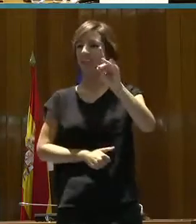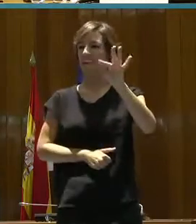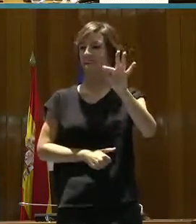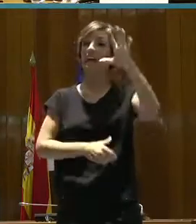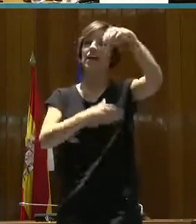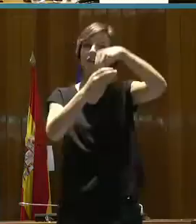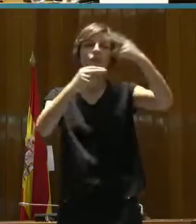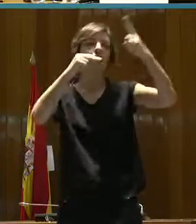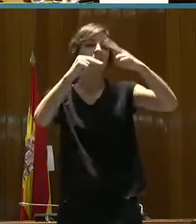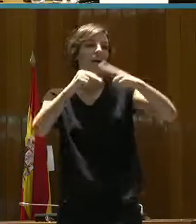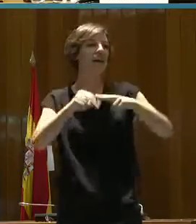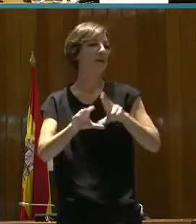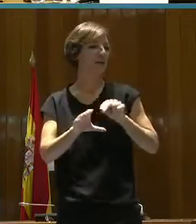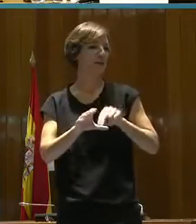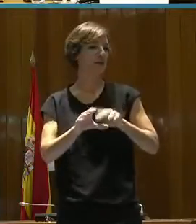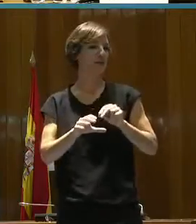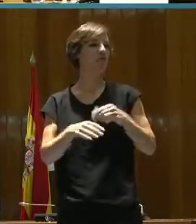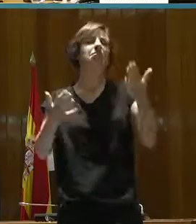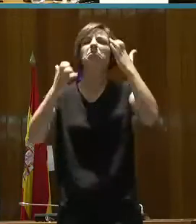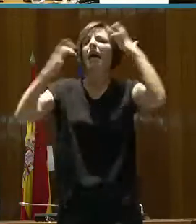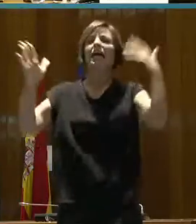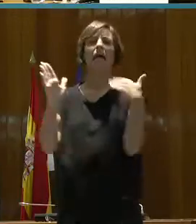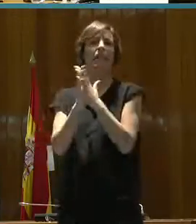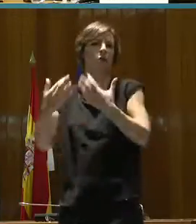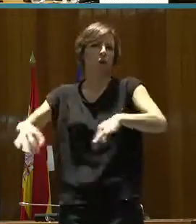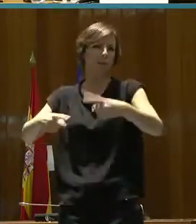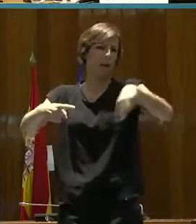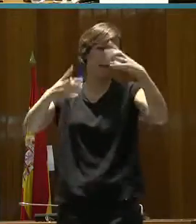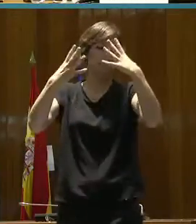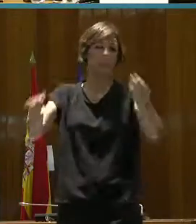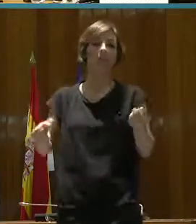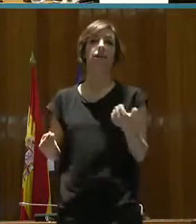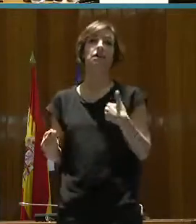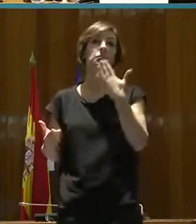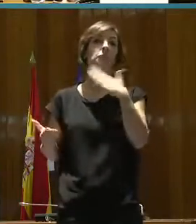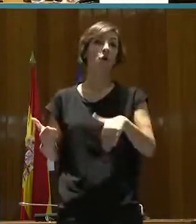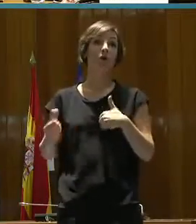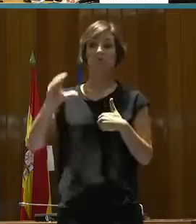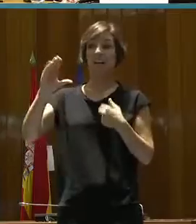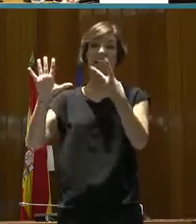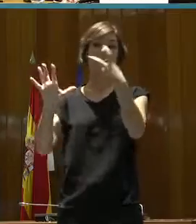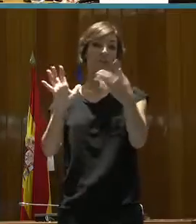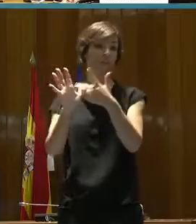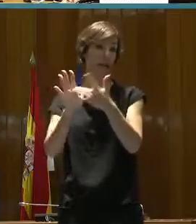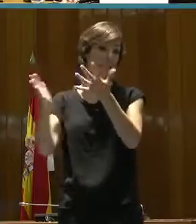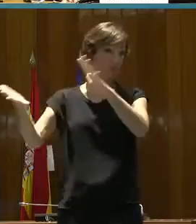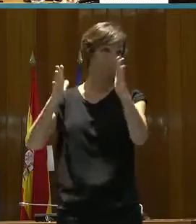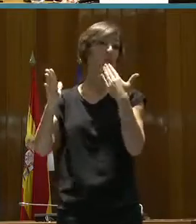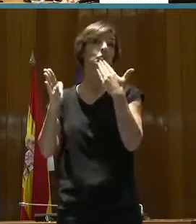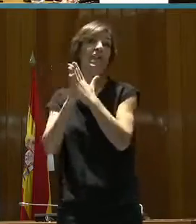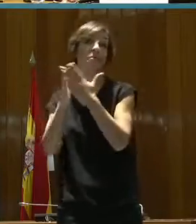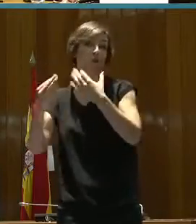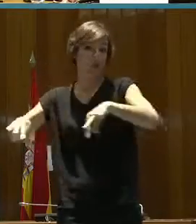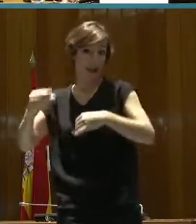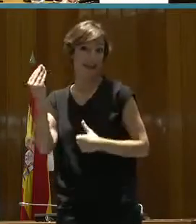vinculados. Si lo viéramos como un libro tradicional, para que se hagan una idea, tendría una extensión aproximada de unas 700 páginas.